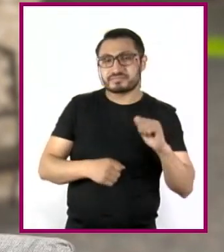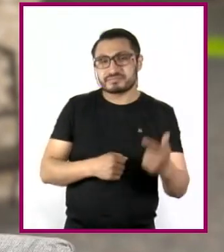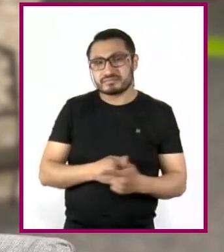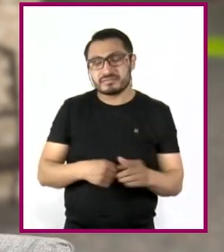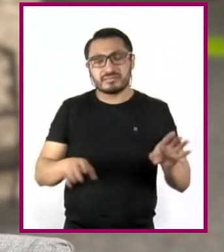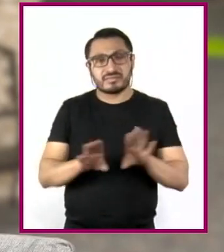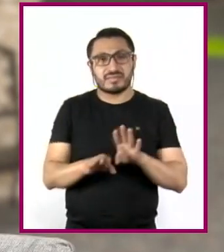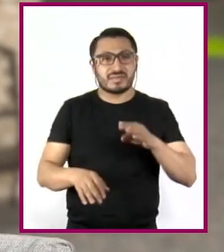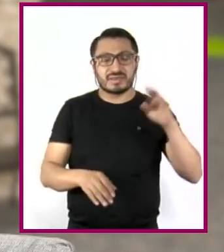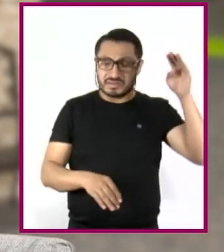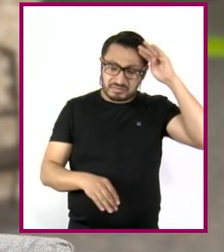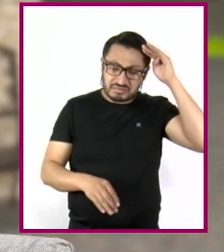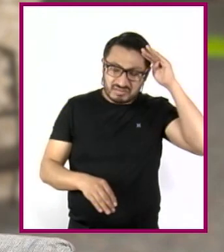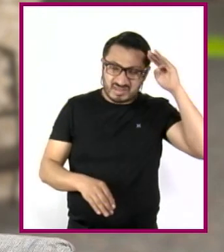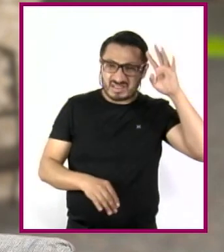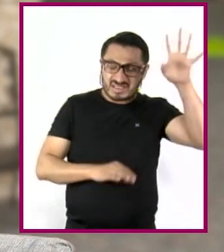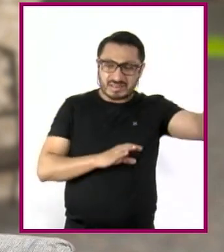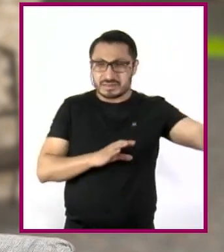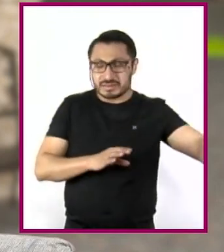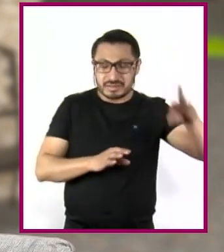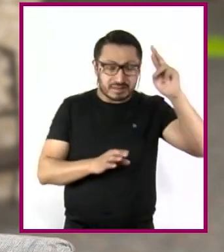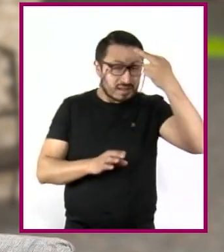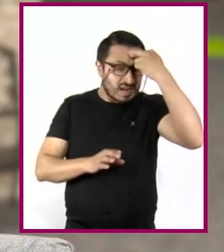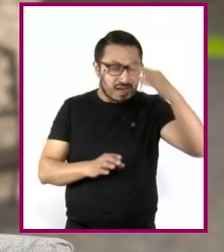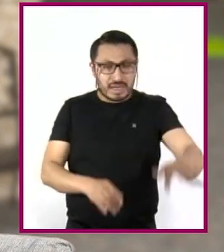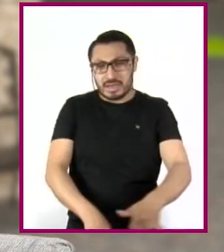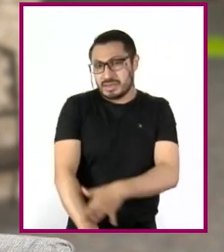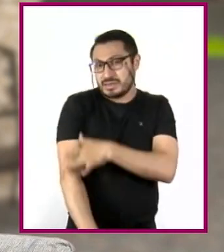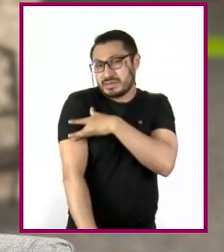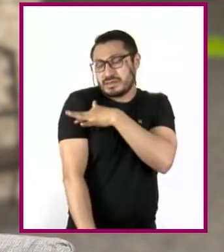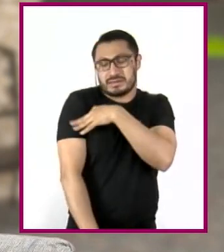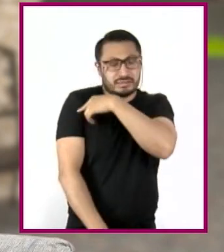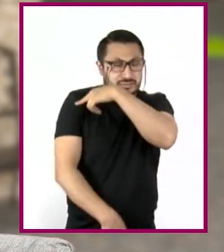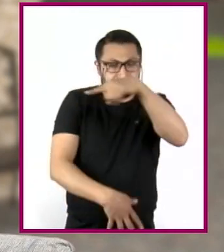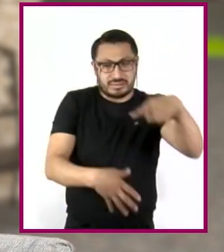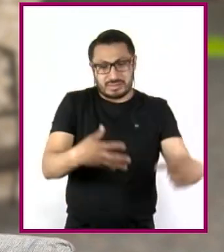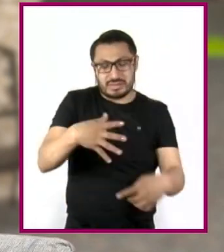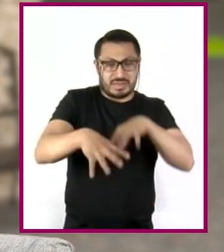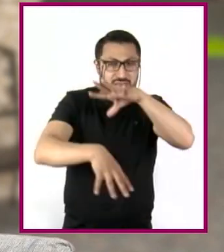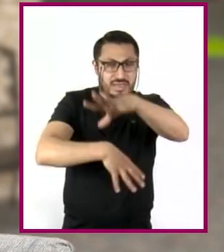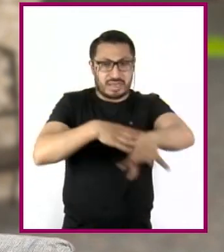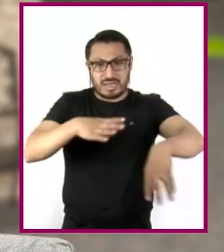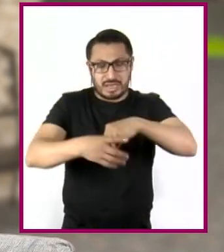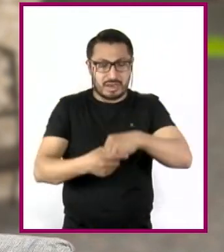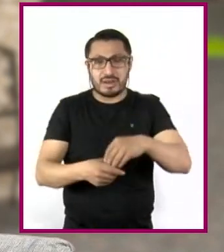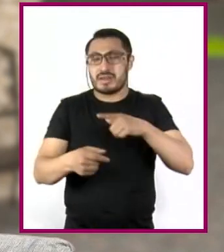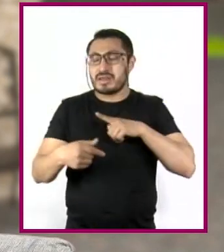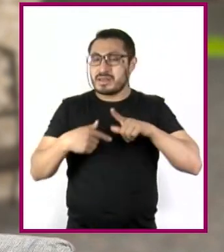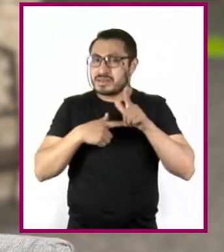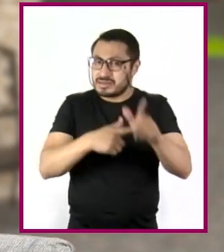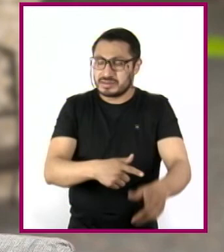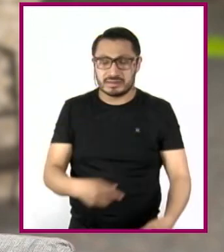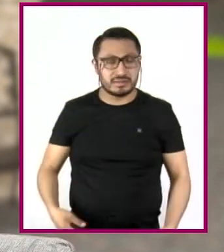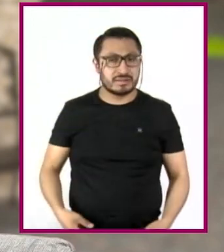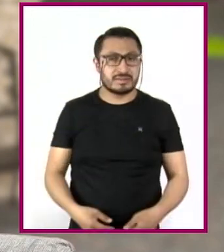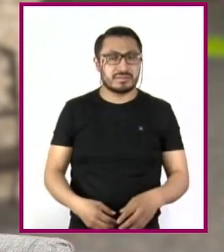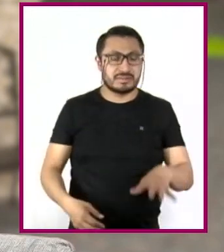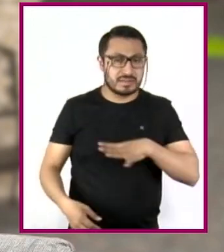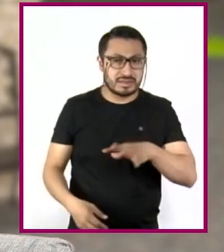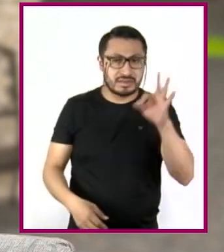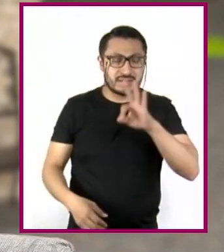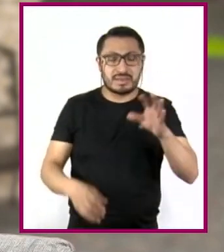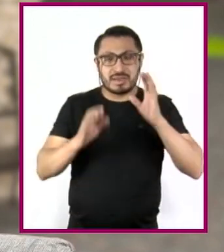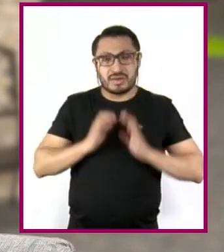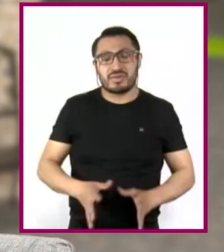concentre nuestros pensamientos, recuerdos, emociones, etc. y que pueda seguir existiendo aún si deja de existir